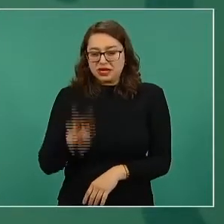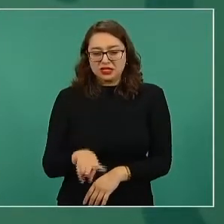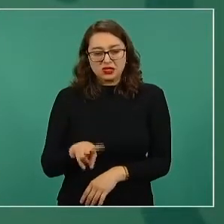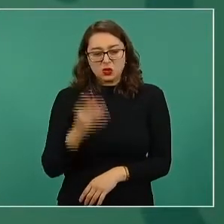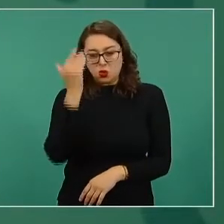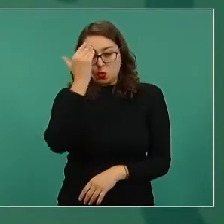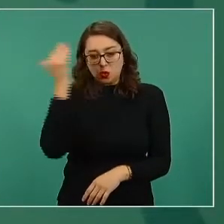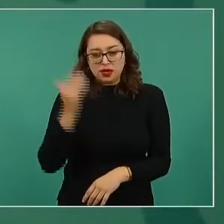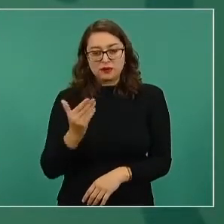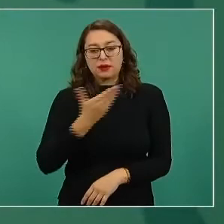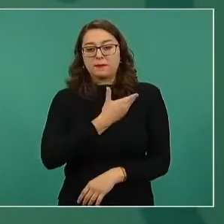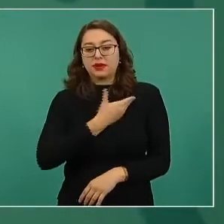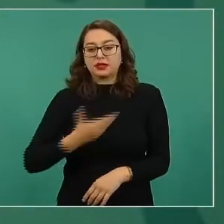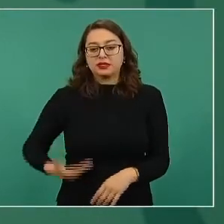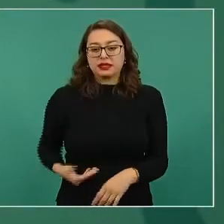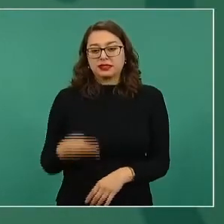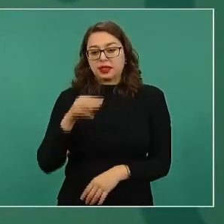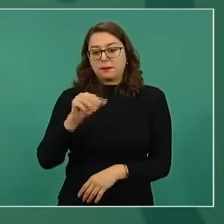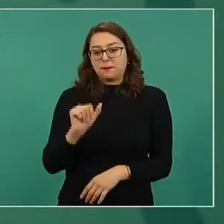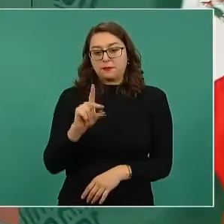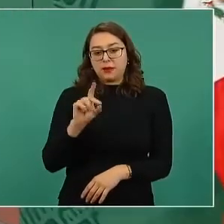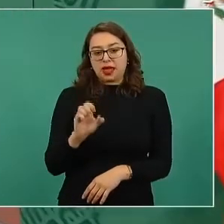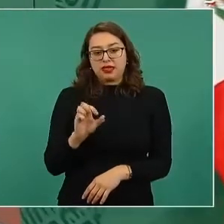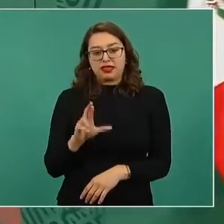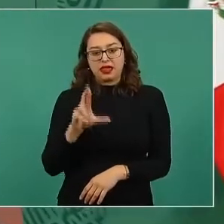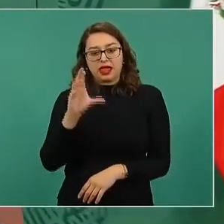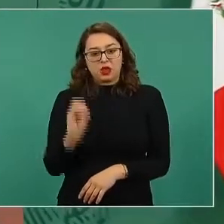al presidente Madero,